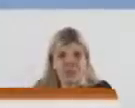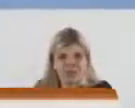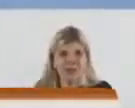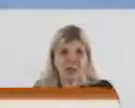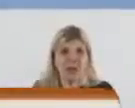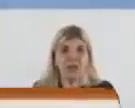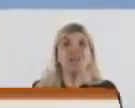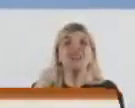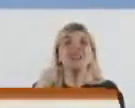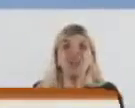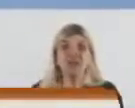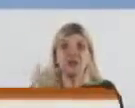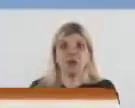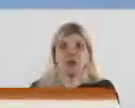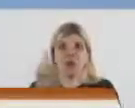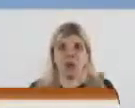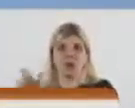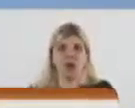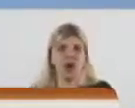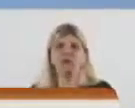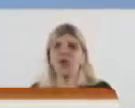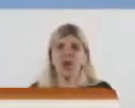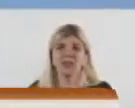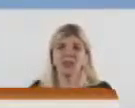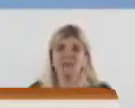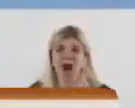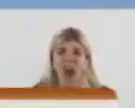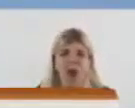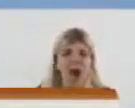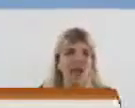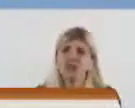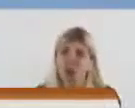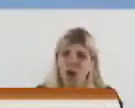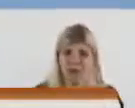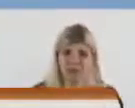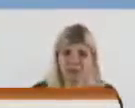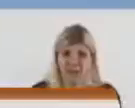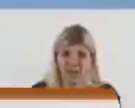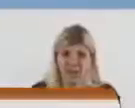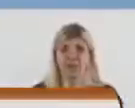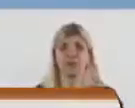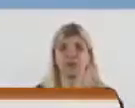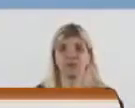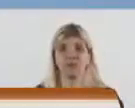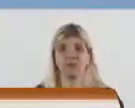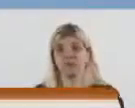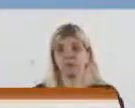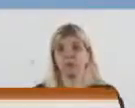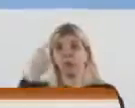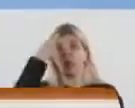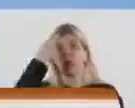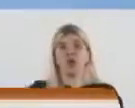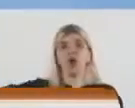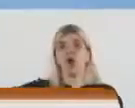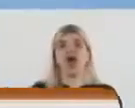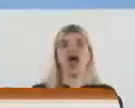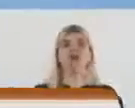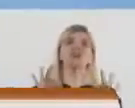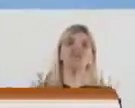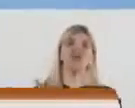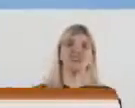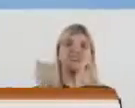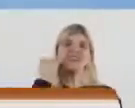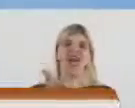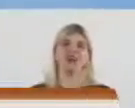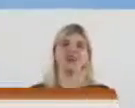personas ahora bien lo que tenemos que tener es que la vacuna no ha resuelto la pandemia y que la